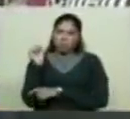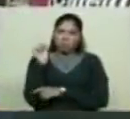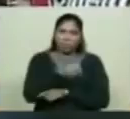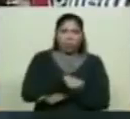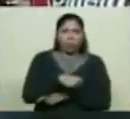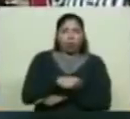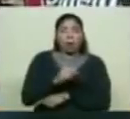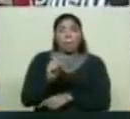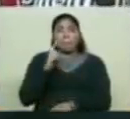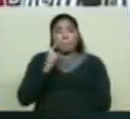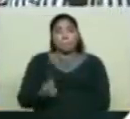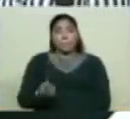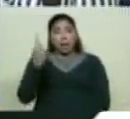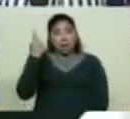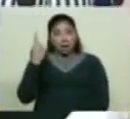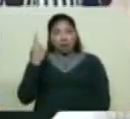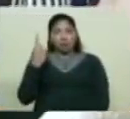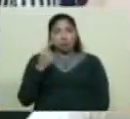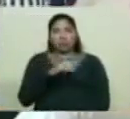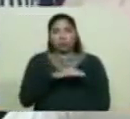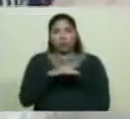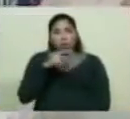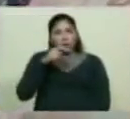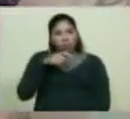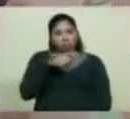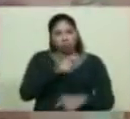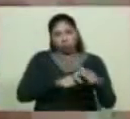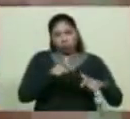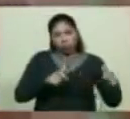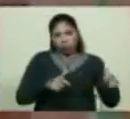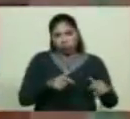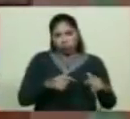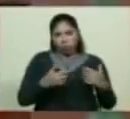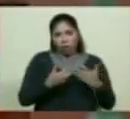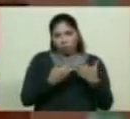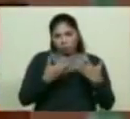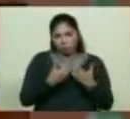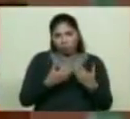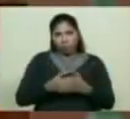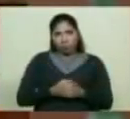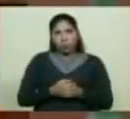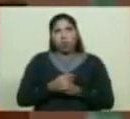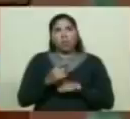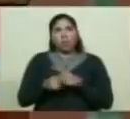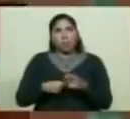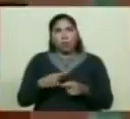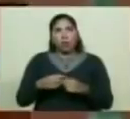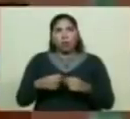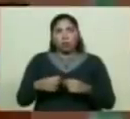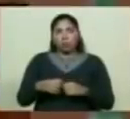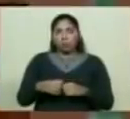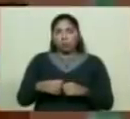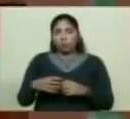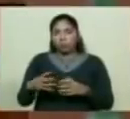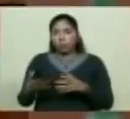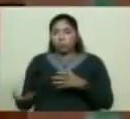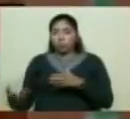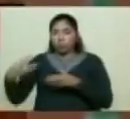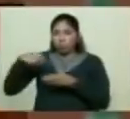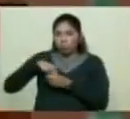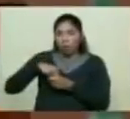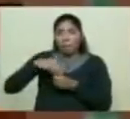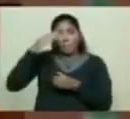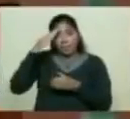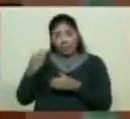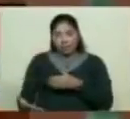tropas de pablo morillo y así comenzó a acumularse fuerza militar fuerza